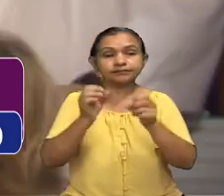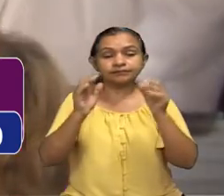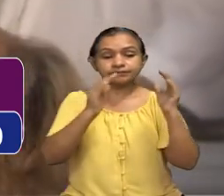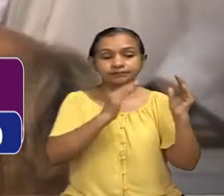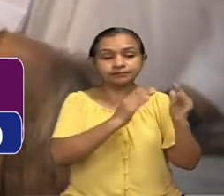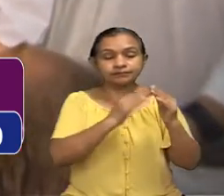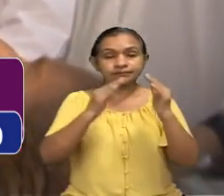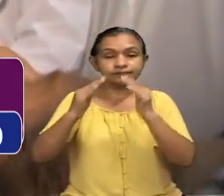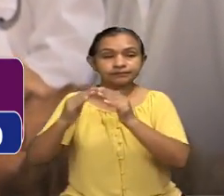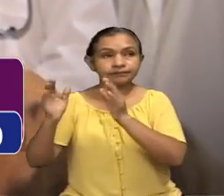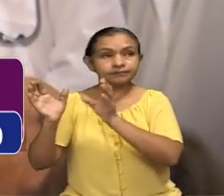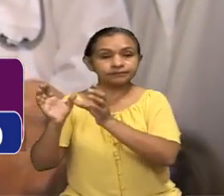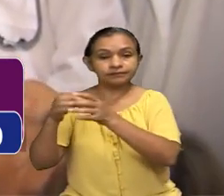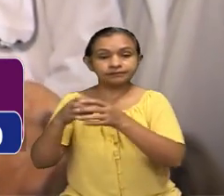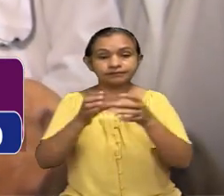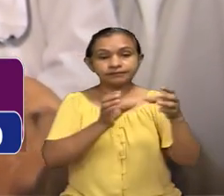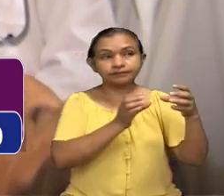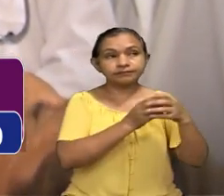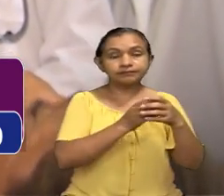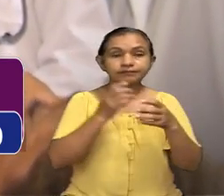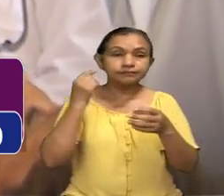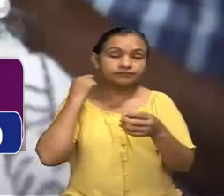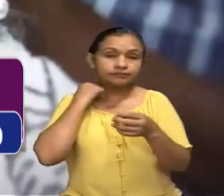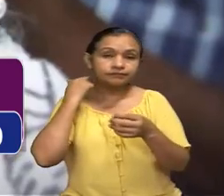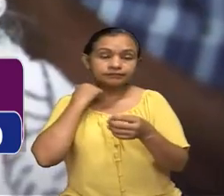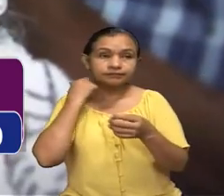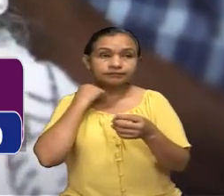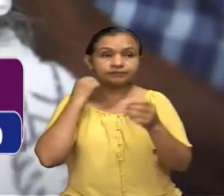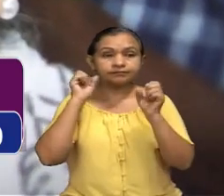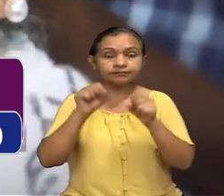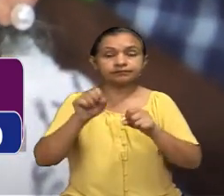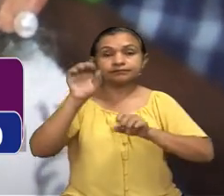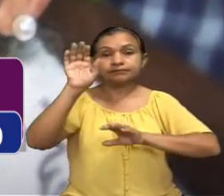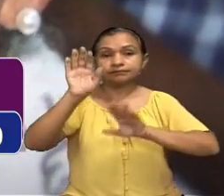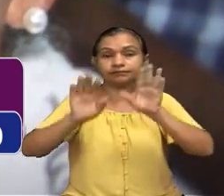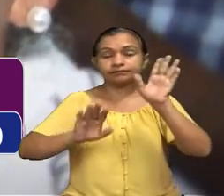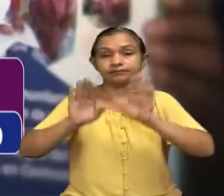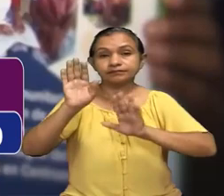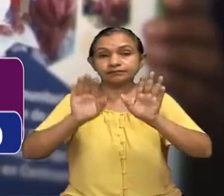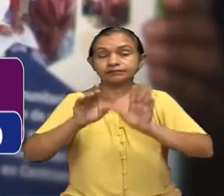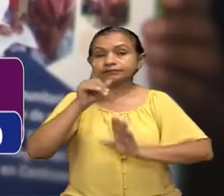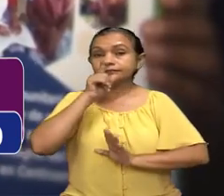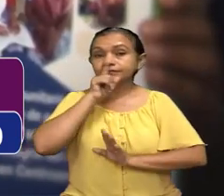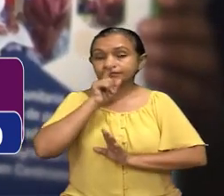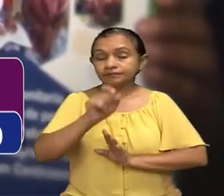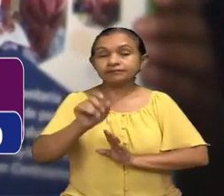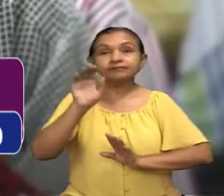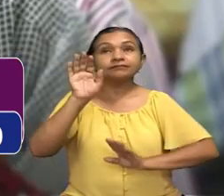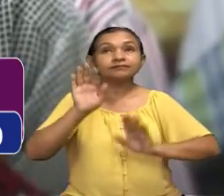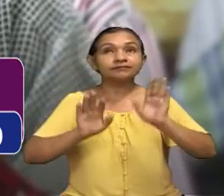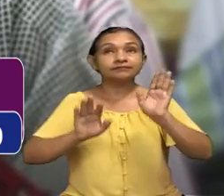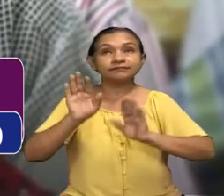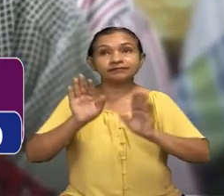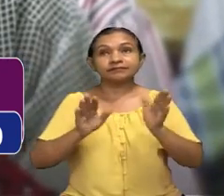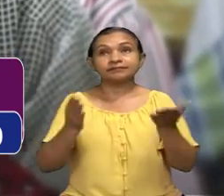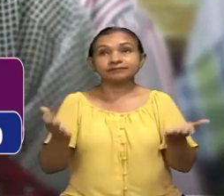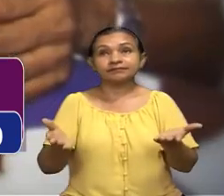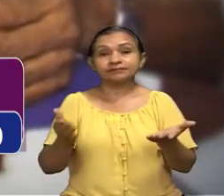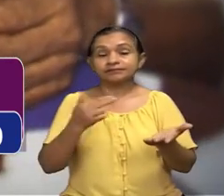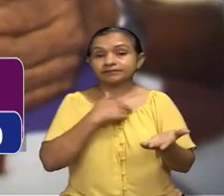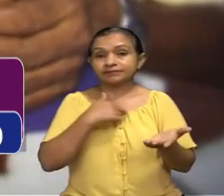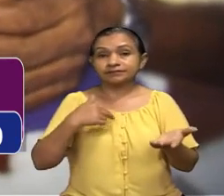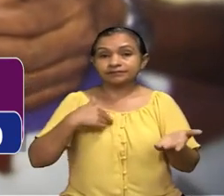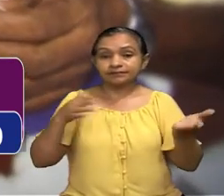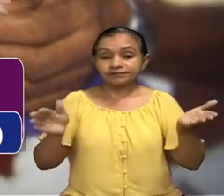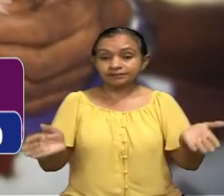club, entonces ellos siempre están dispuestos a participar, a ellos les gusta participar. Entonces nosotros